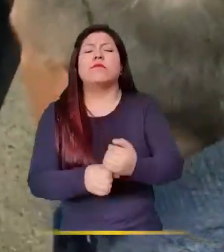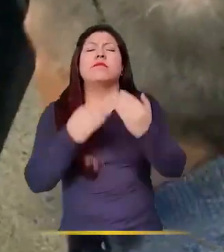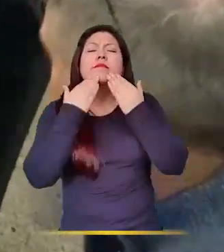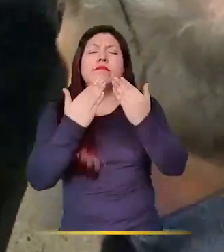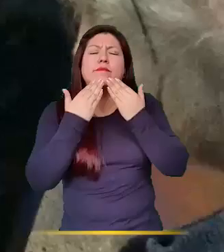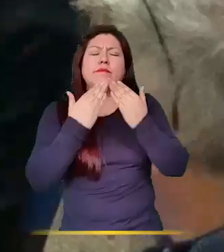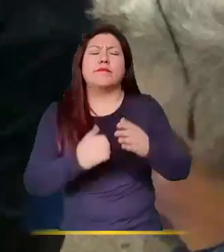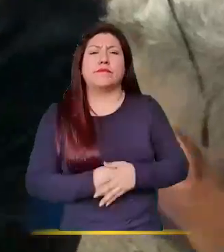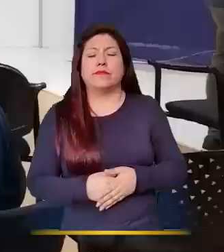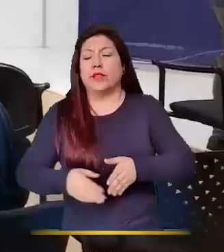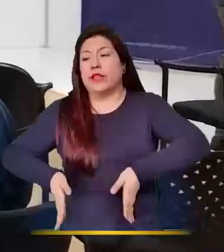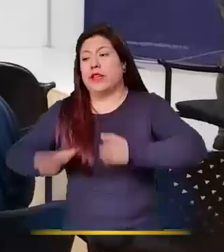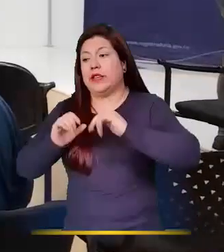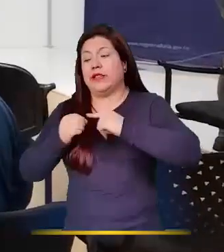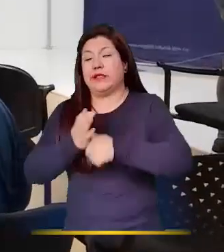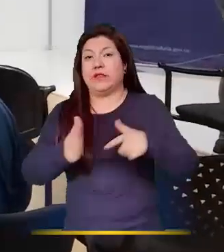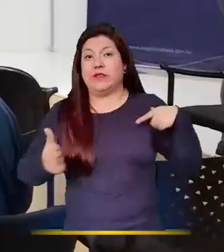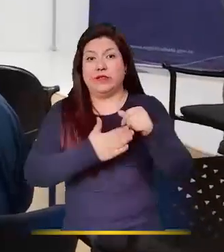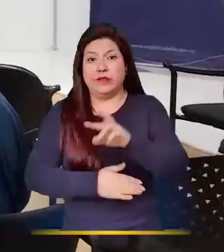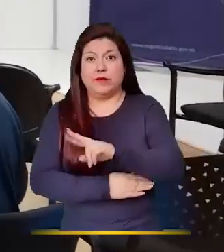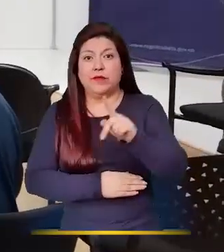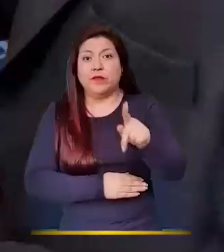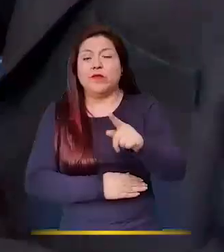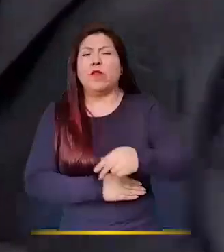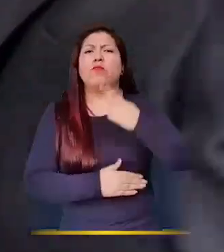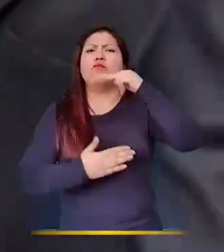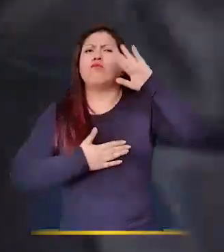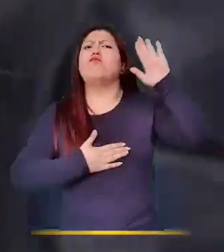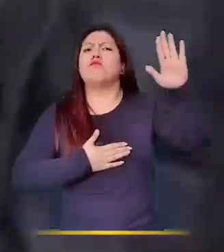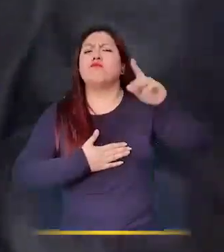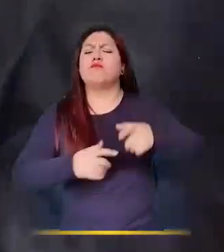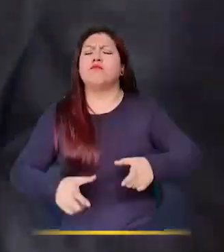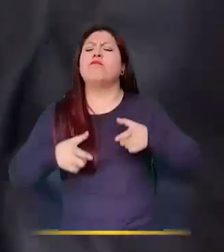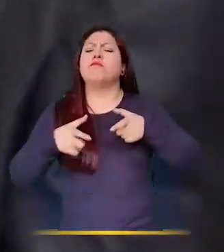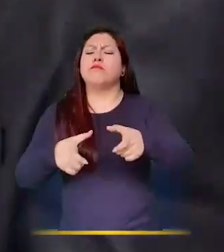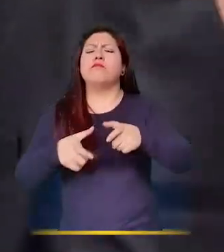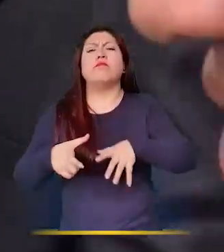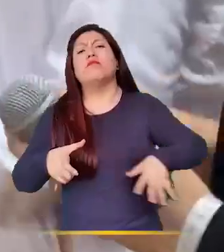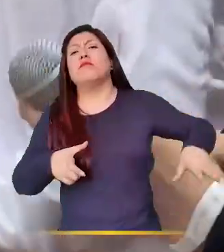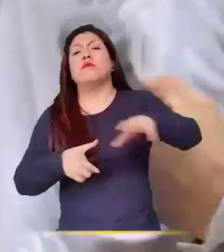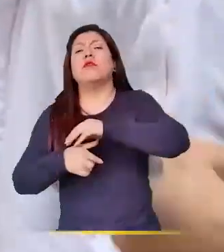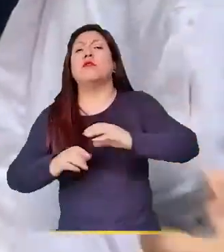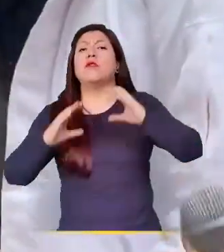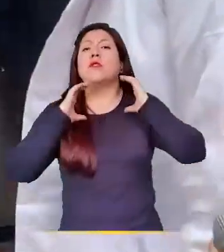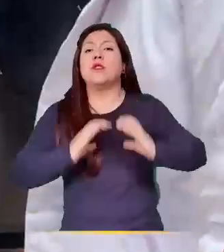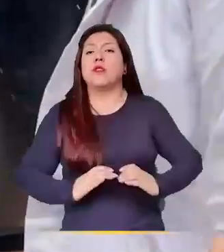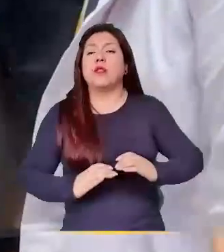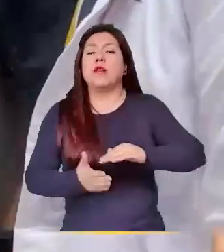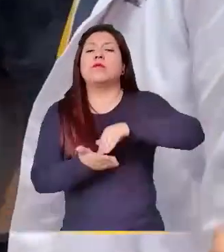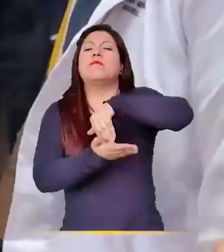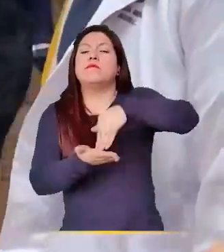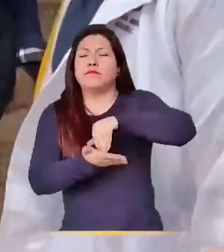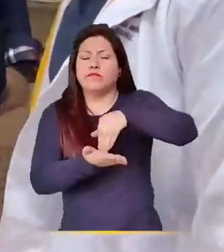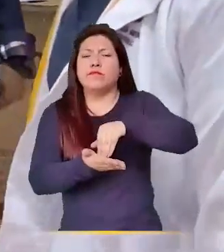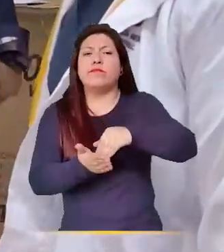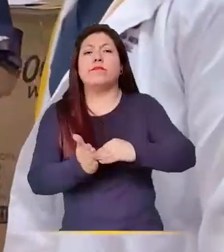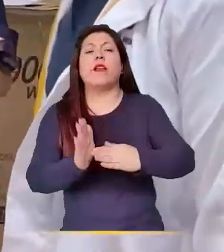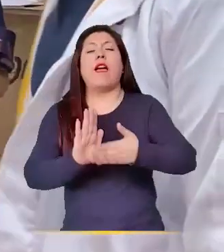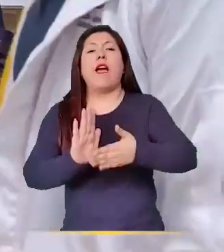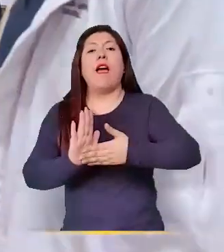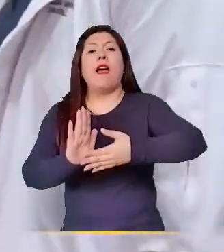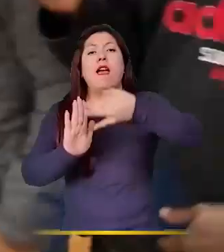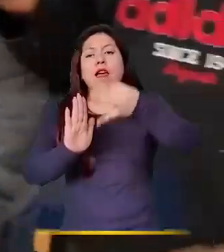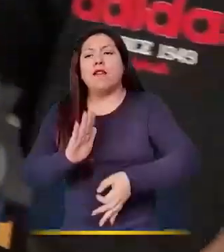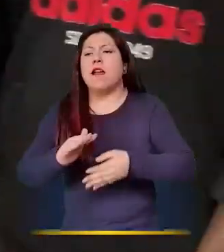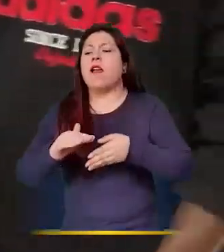para ejercer un empleo. Contento con usted, muchas gracias. La Registraduría del siglo XXI sigue comprometida con la identificación de los